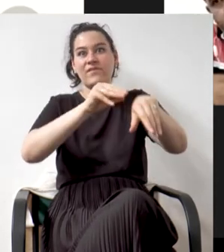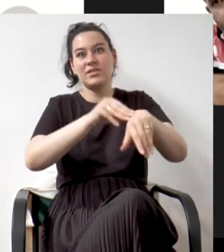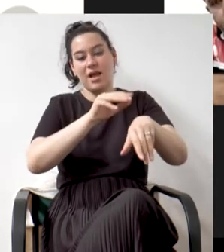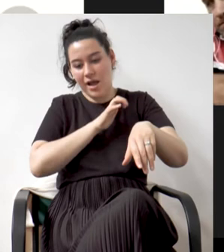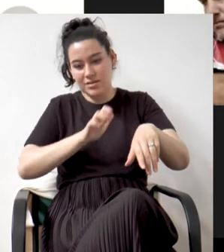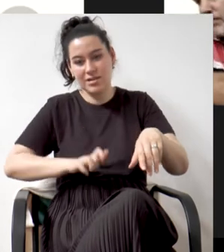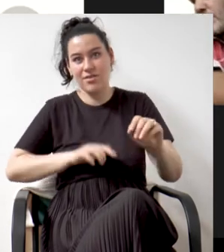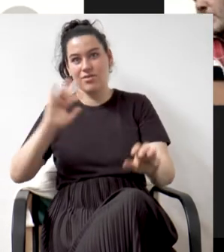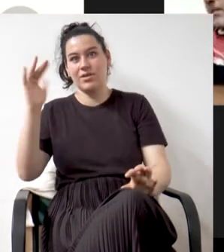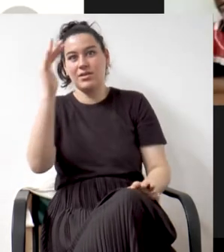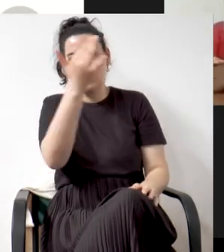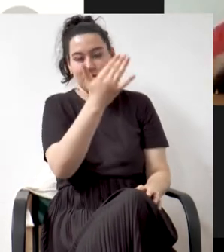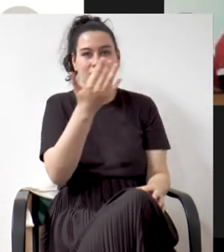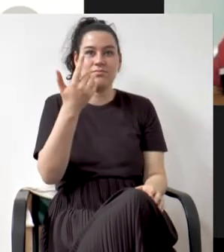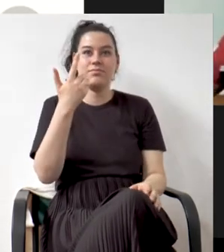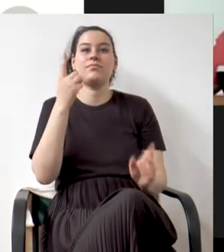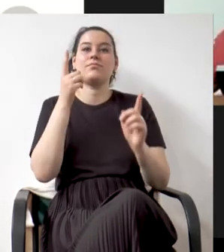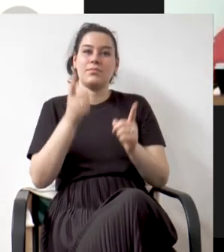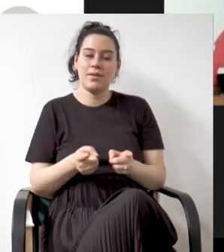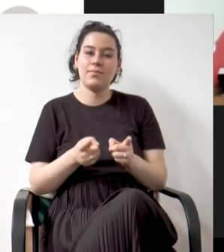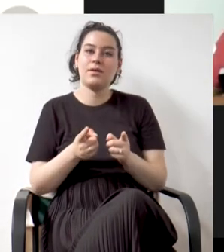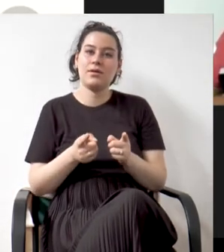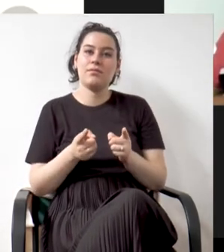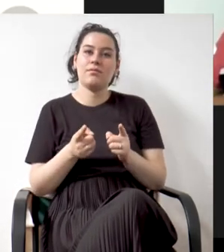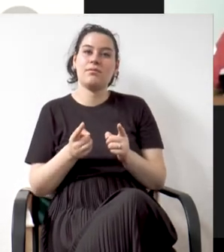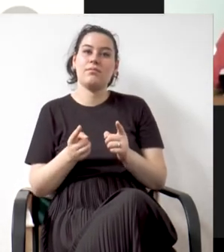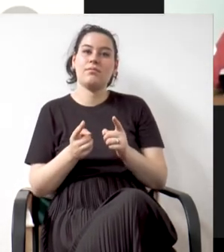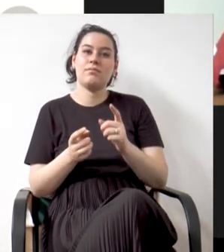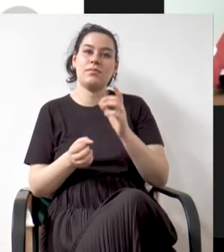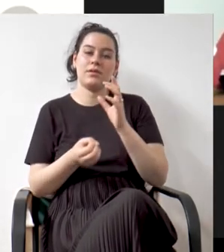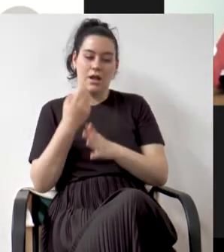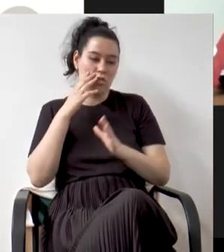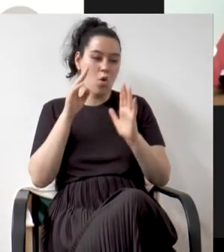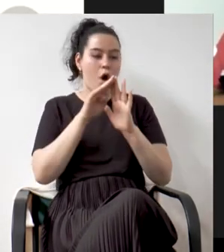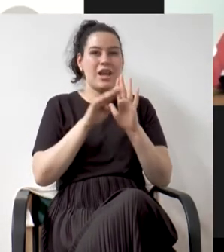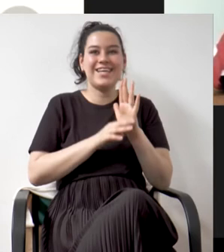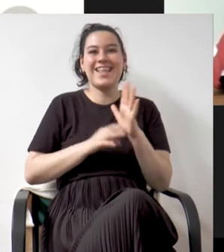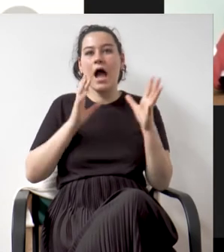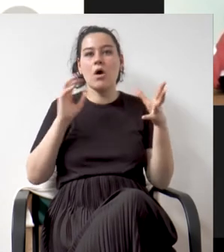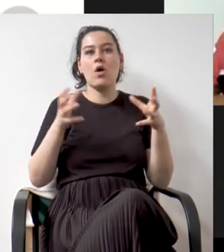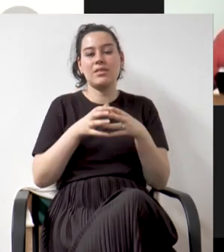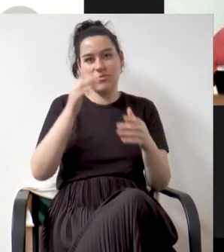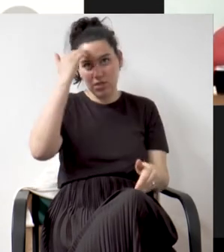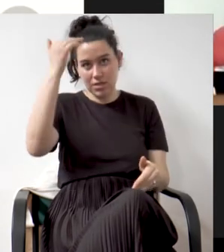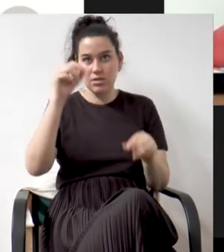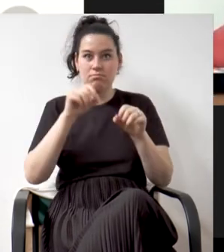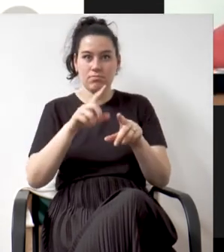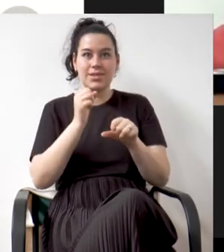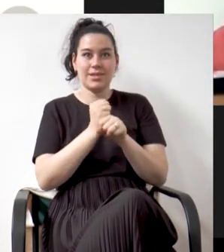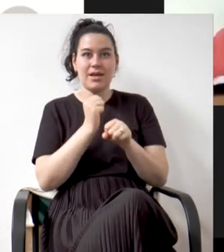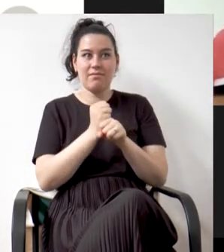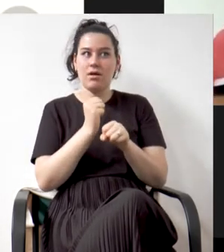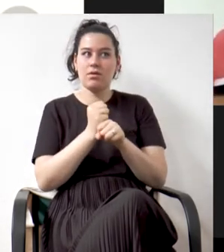tanto, con la conformación de listas, excepto las listas de los colectivos docentes, lleva un trabajo no solamente desde la